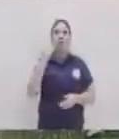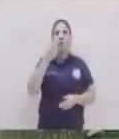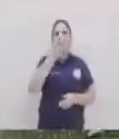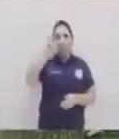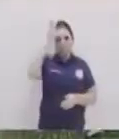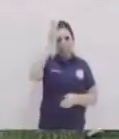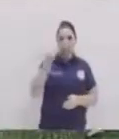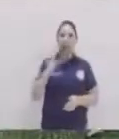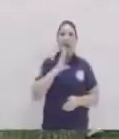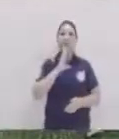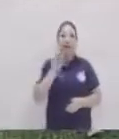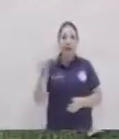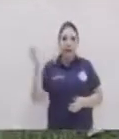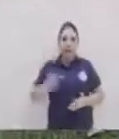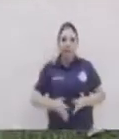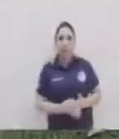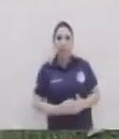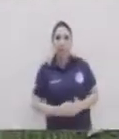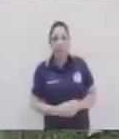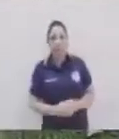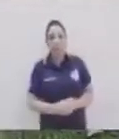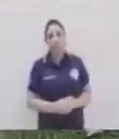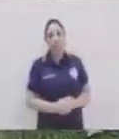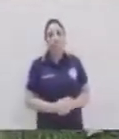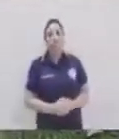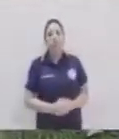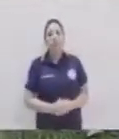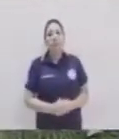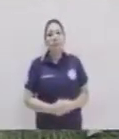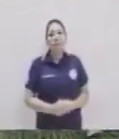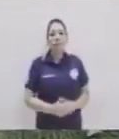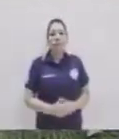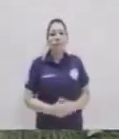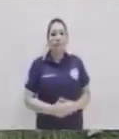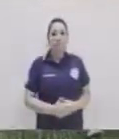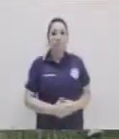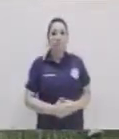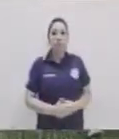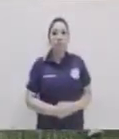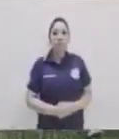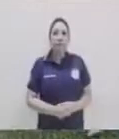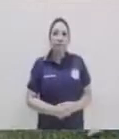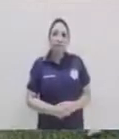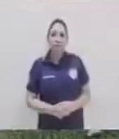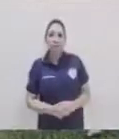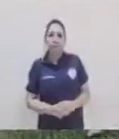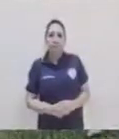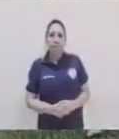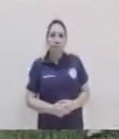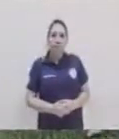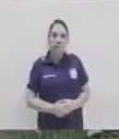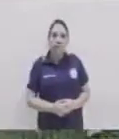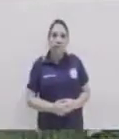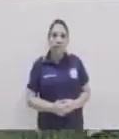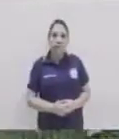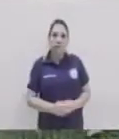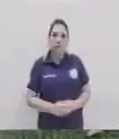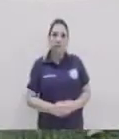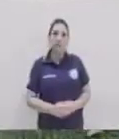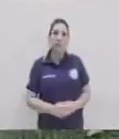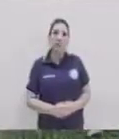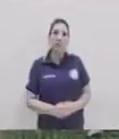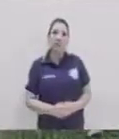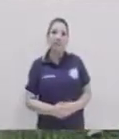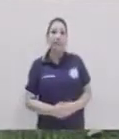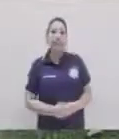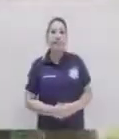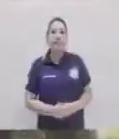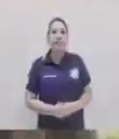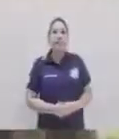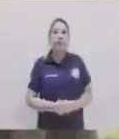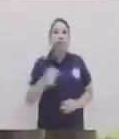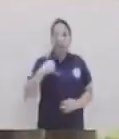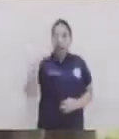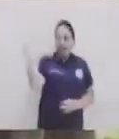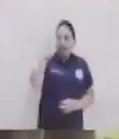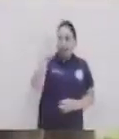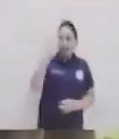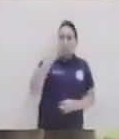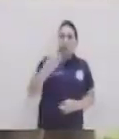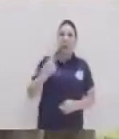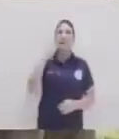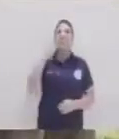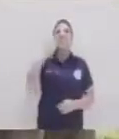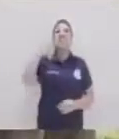bello